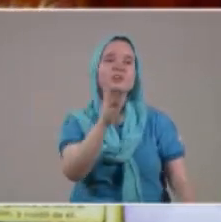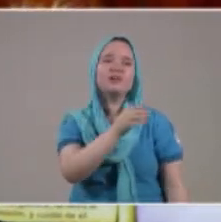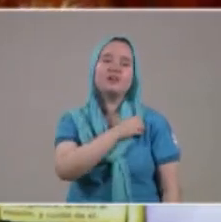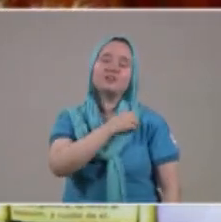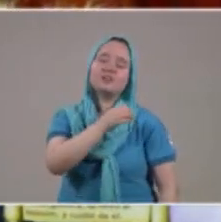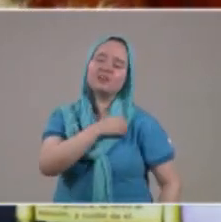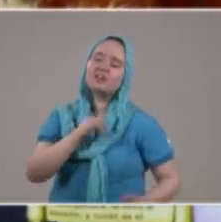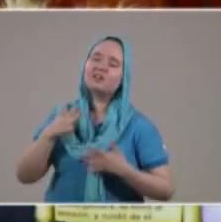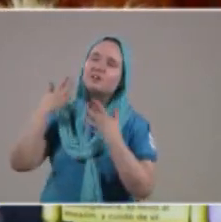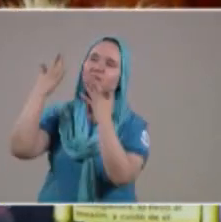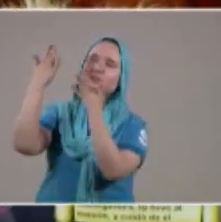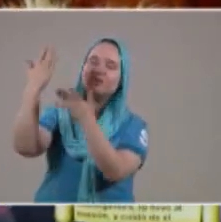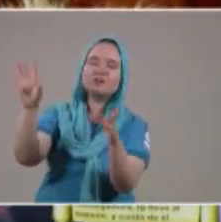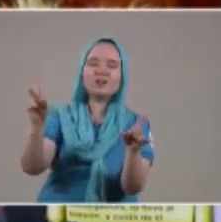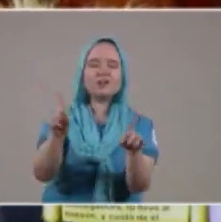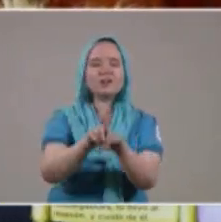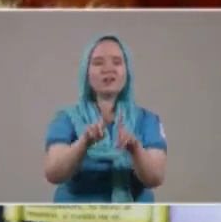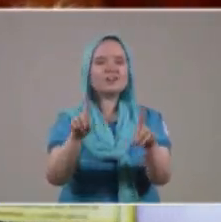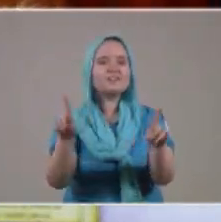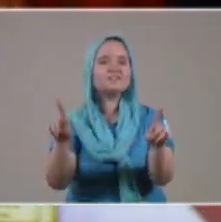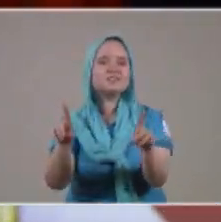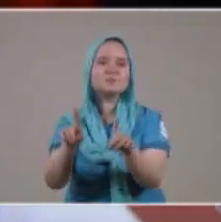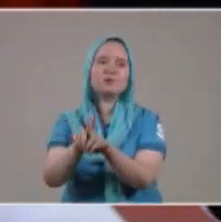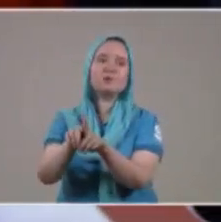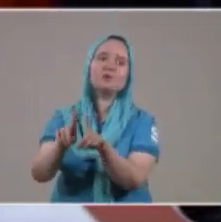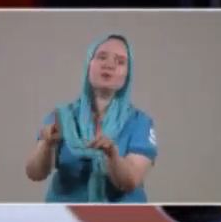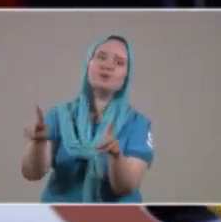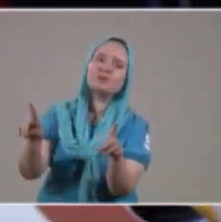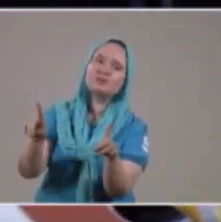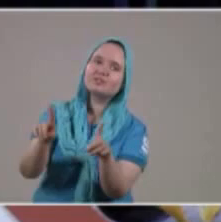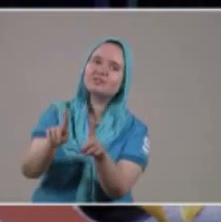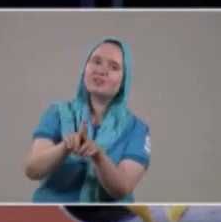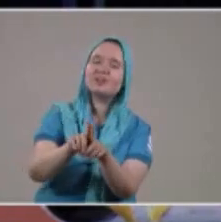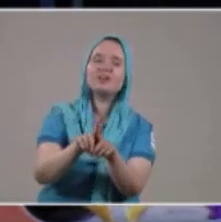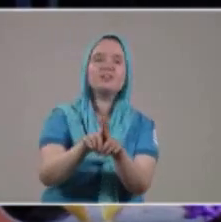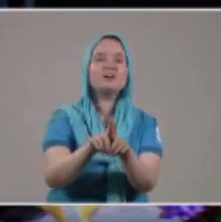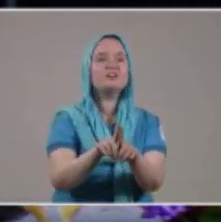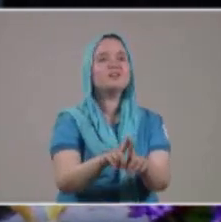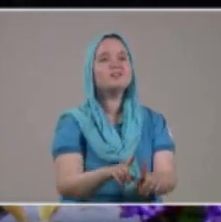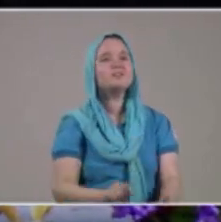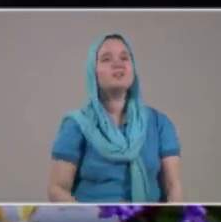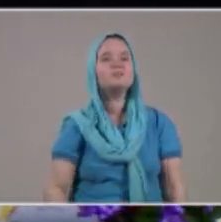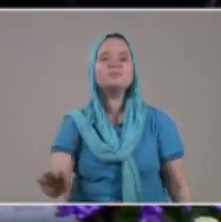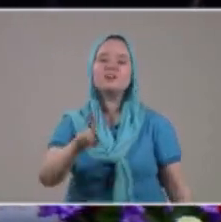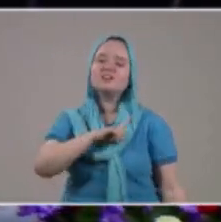Y déjenme orar por usted, déjenos orar por usted. Y viene alguien más, vienen.